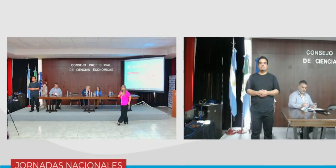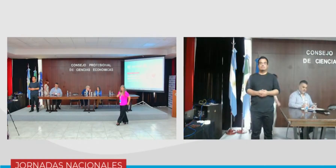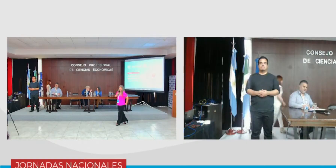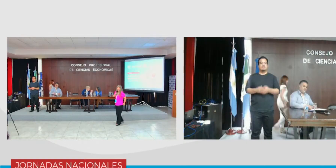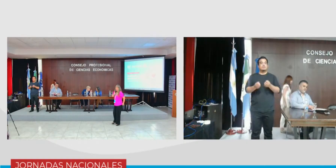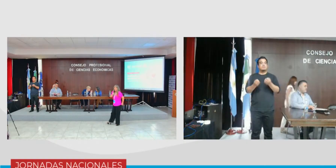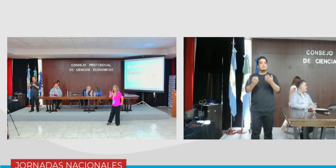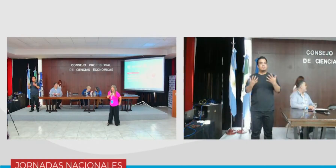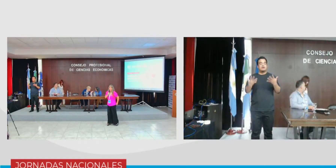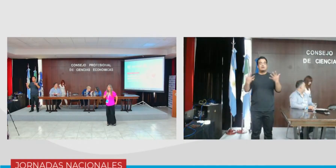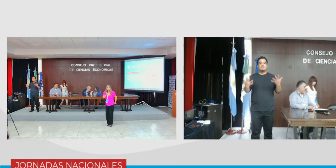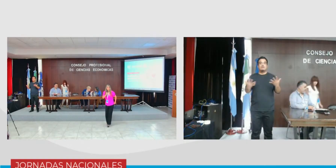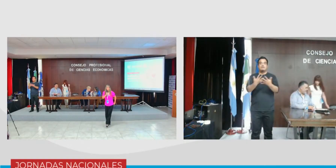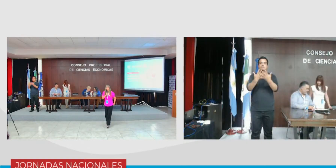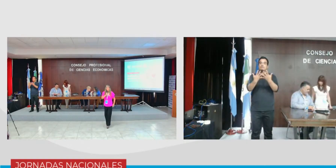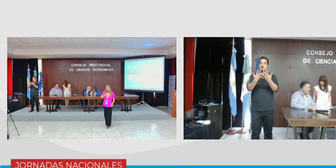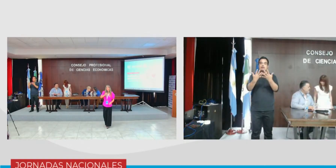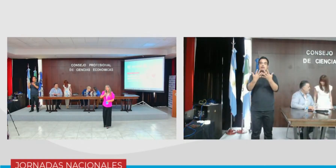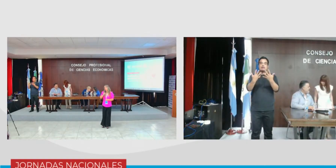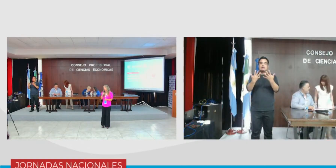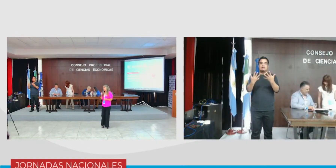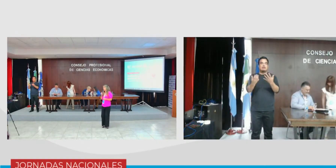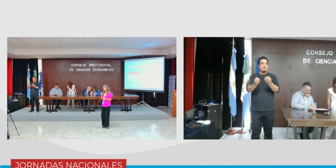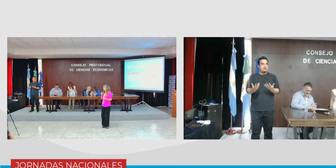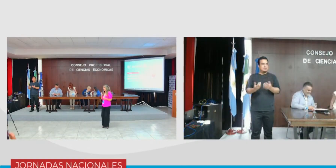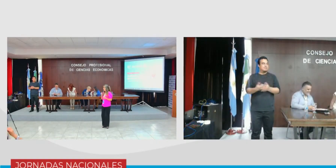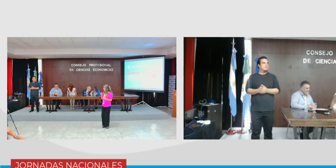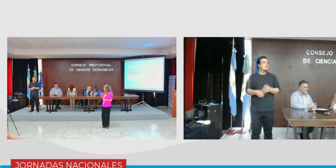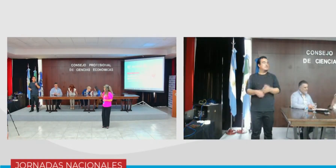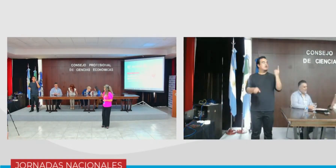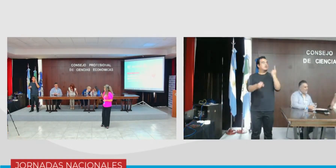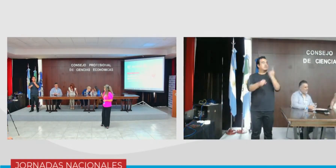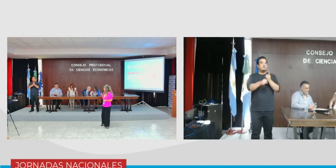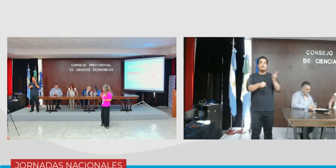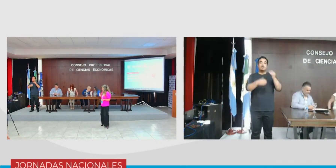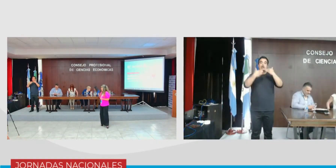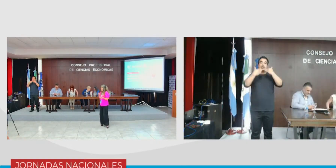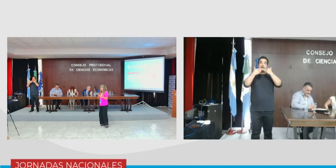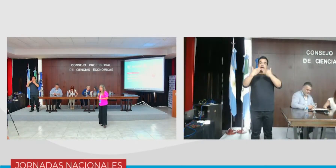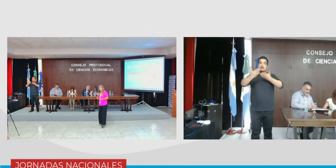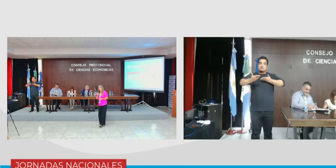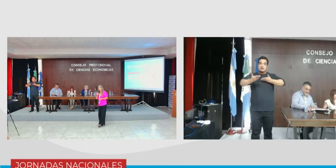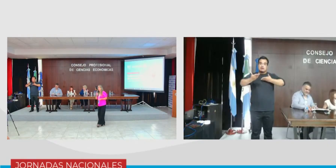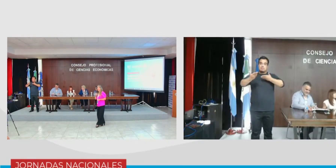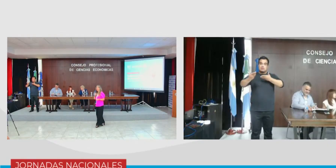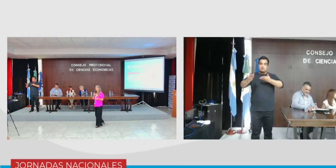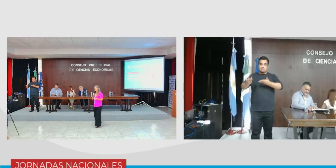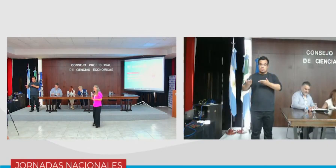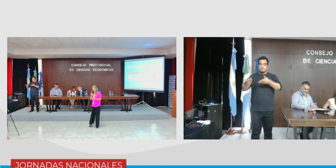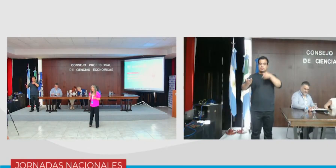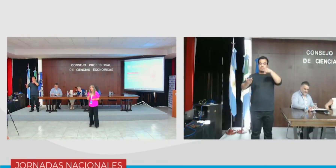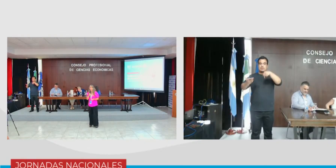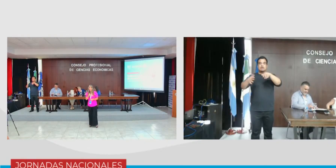Bueno, buen día. En primer lugar, quiero dar las gracias por la invitación a